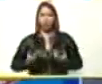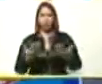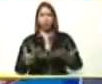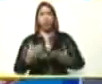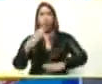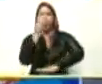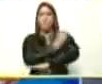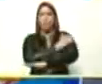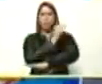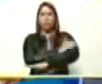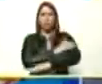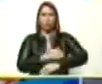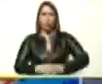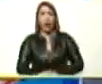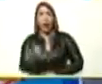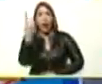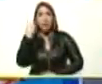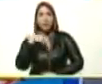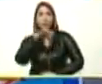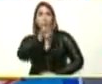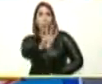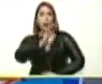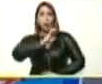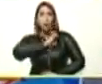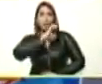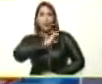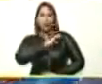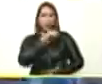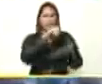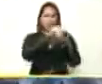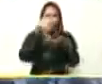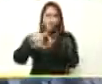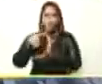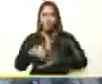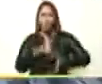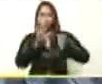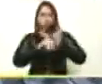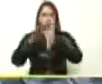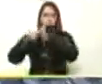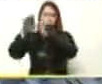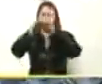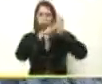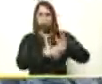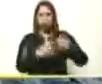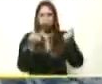opositores, ayer 4 de enero, repartiéndose el botín,